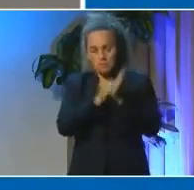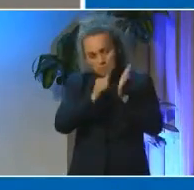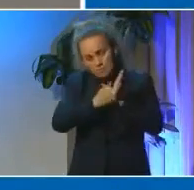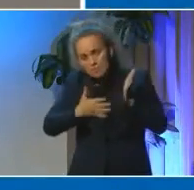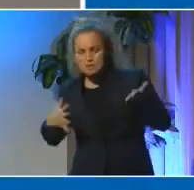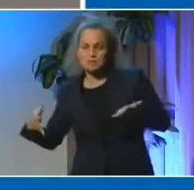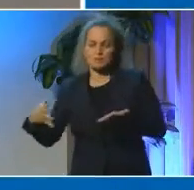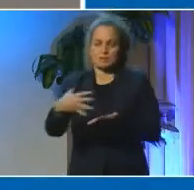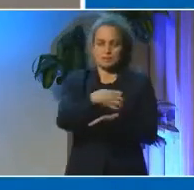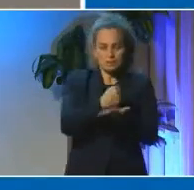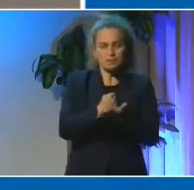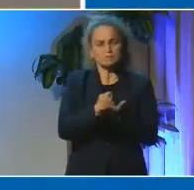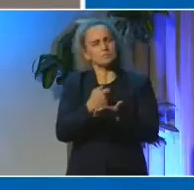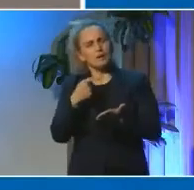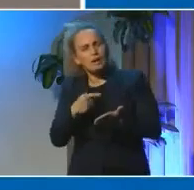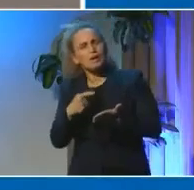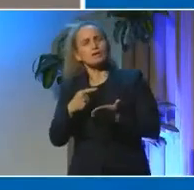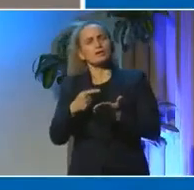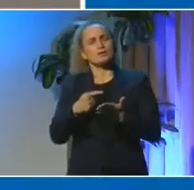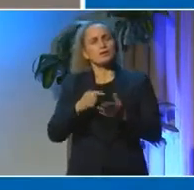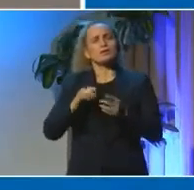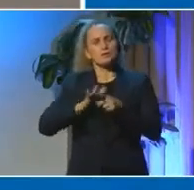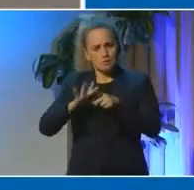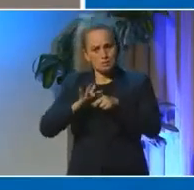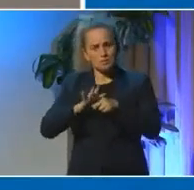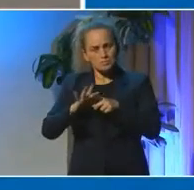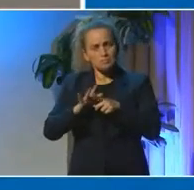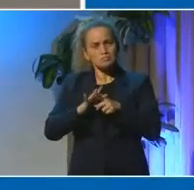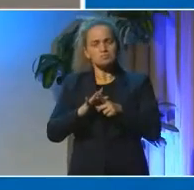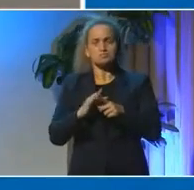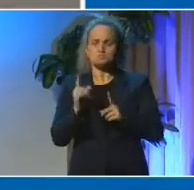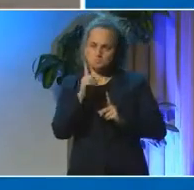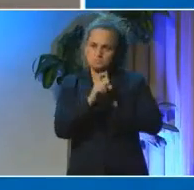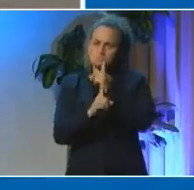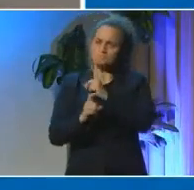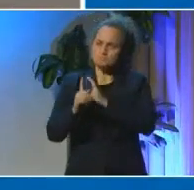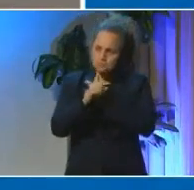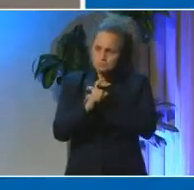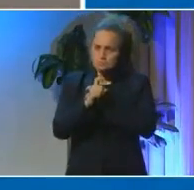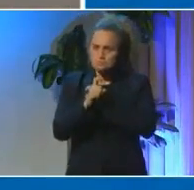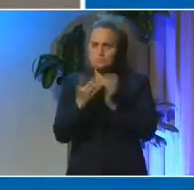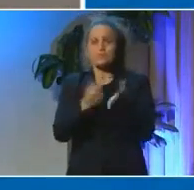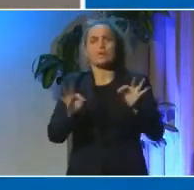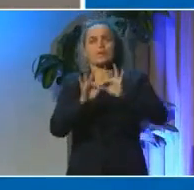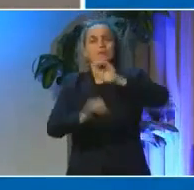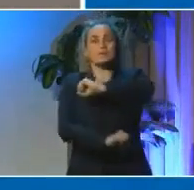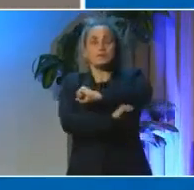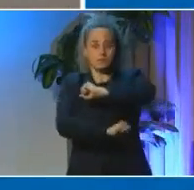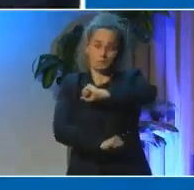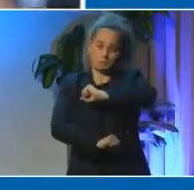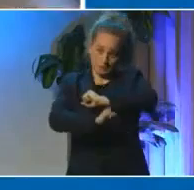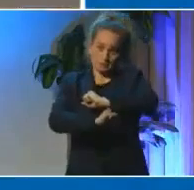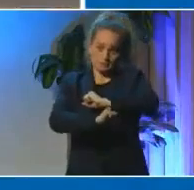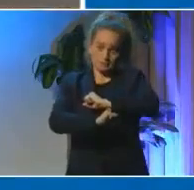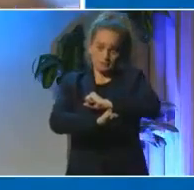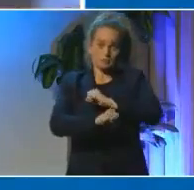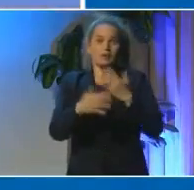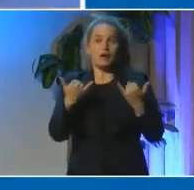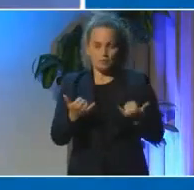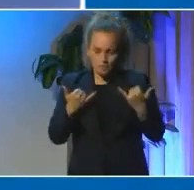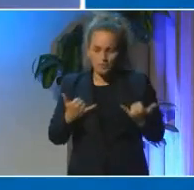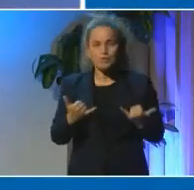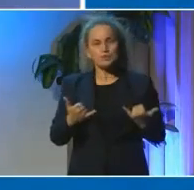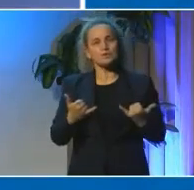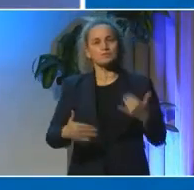creo que esa parte de la ecuación es una de las partes donde hay que terminar de de fortalecerlo y pues es par parte de lo que estamos haciendo acá